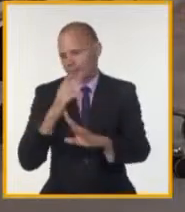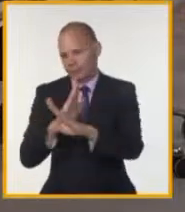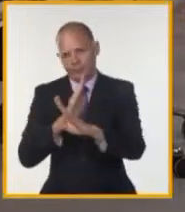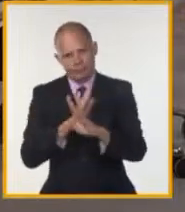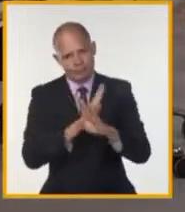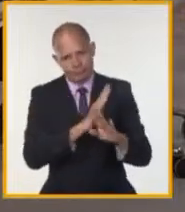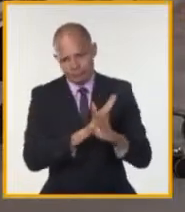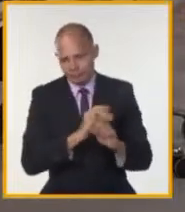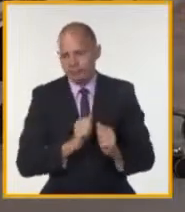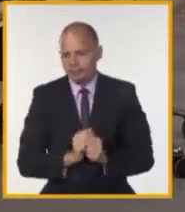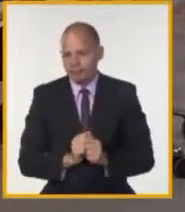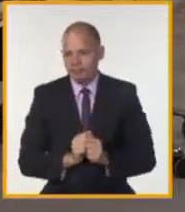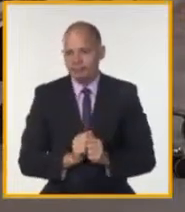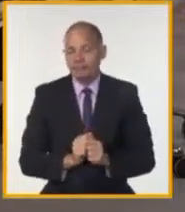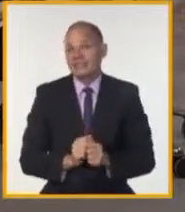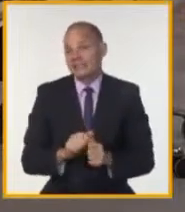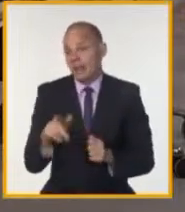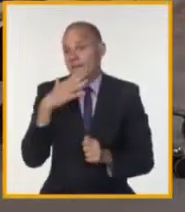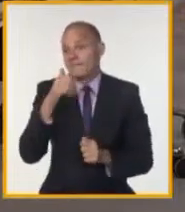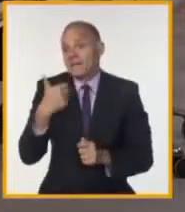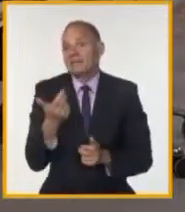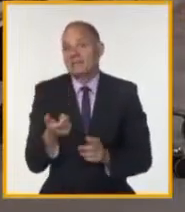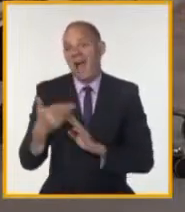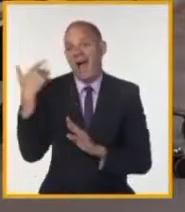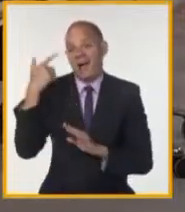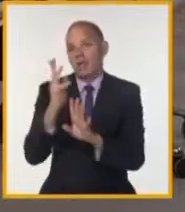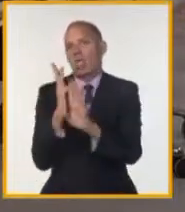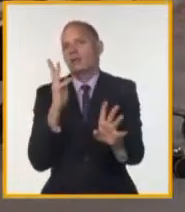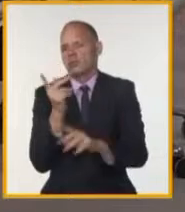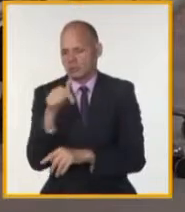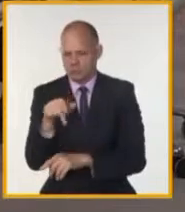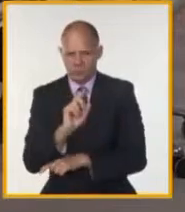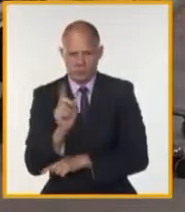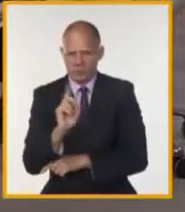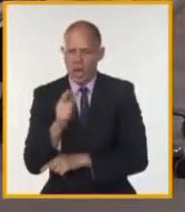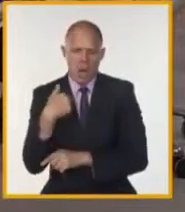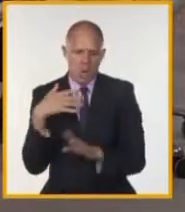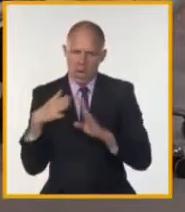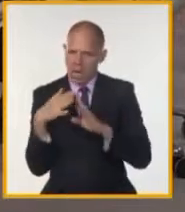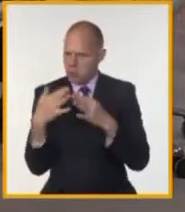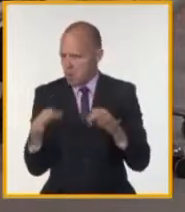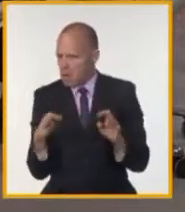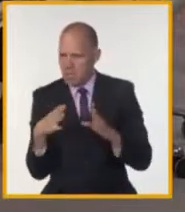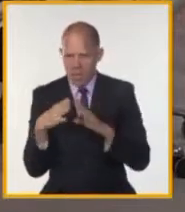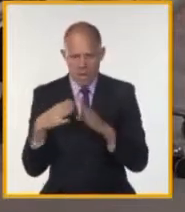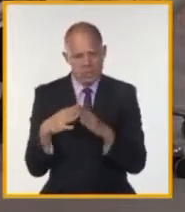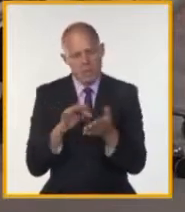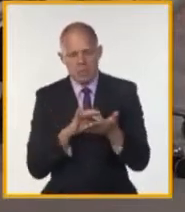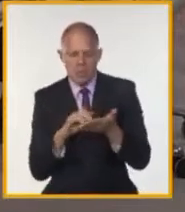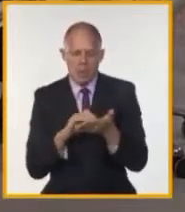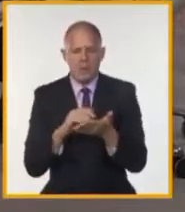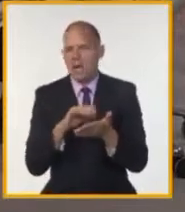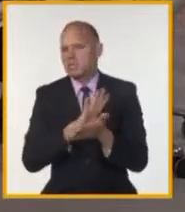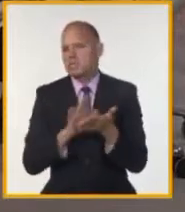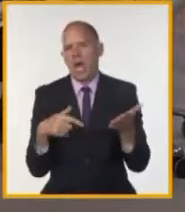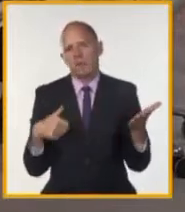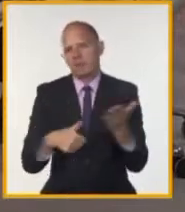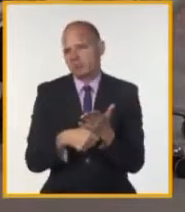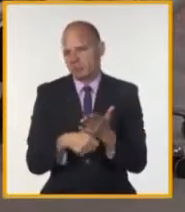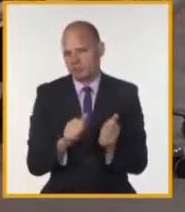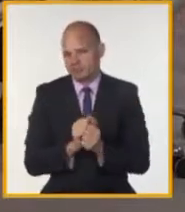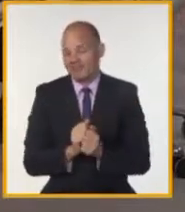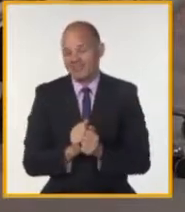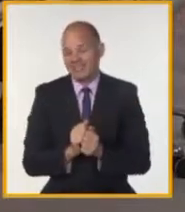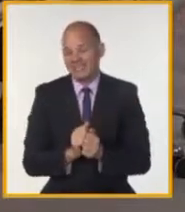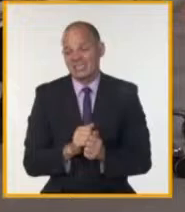Y además, para ayudar a la financiera. Exactamente. Menos cola, y sobre menos todo, tiempo. Correcto, y sobre todo, elevar la calidad del servicio, que aún para nosotros la